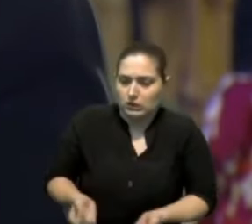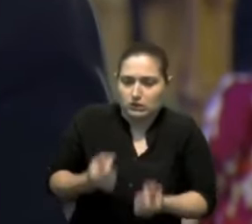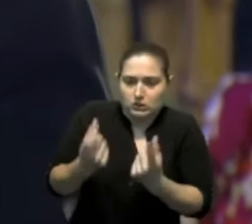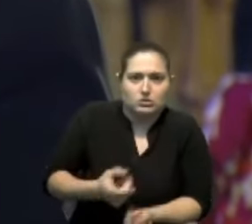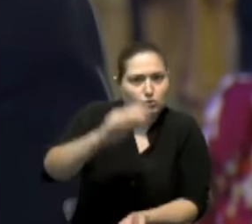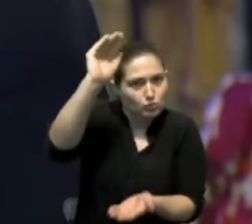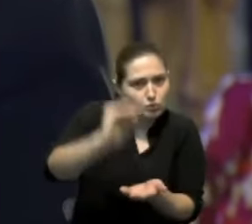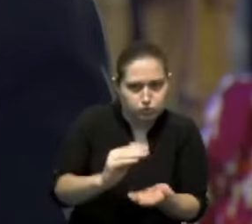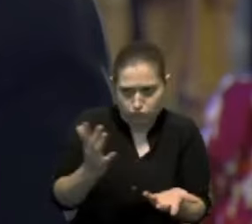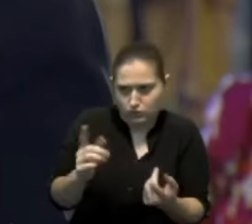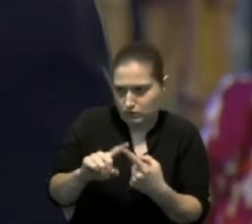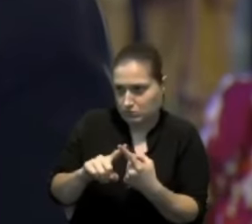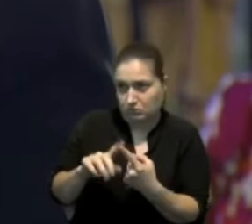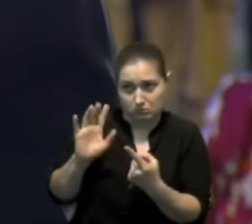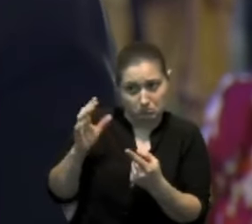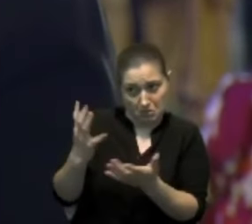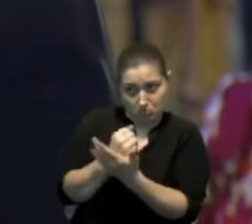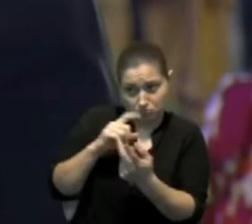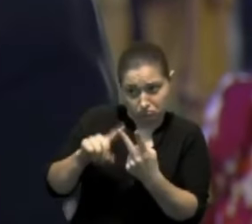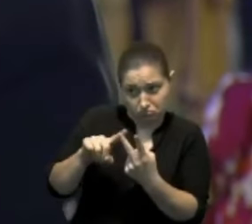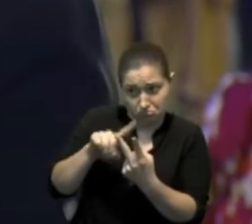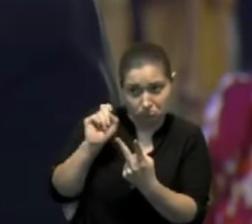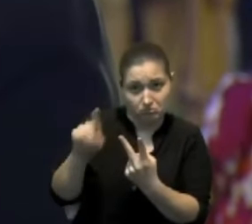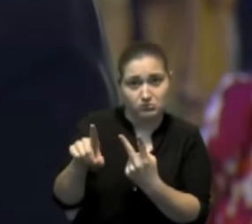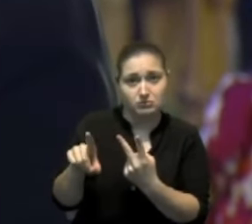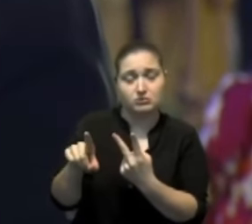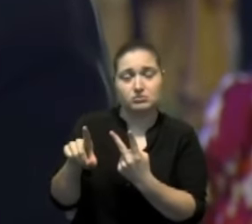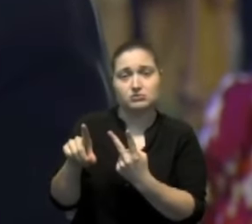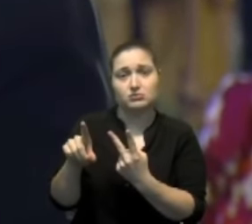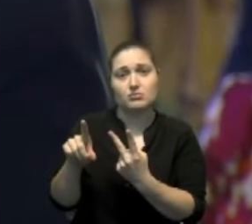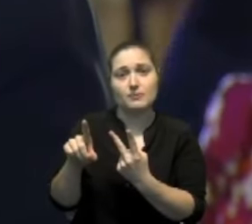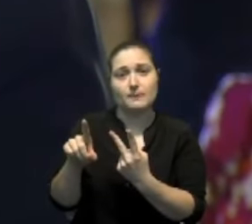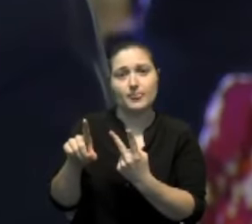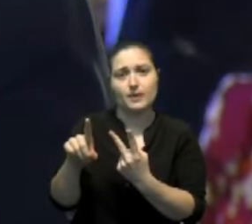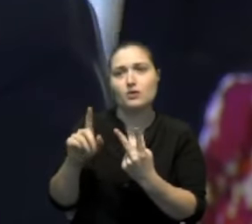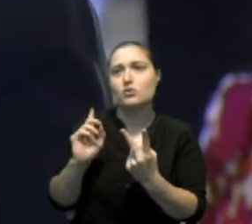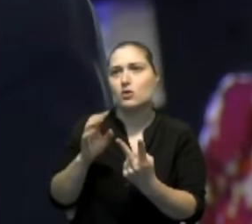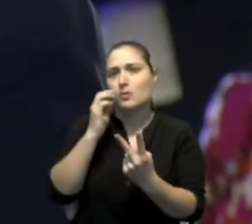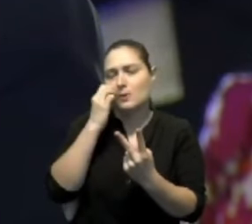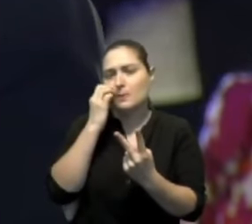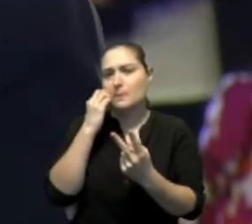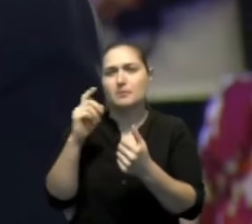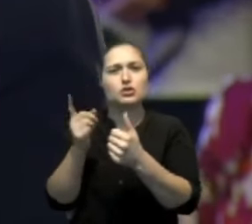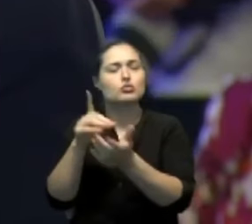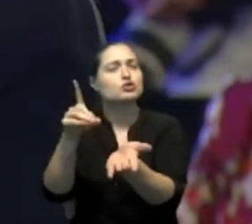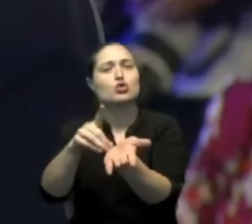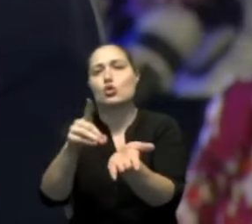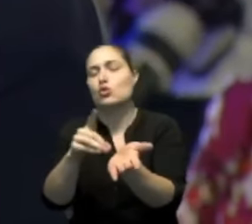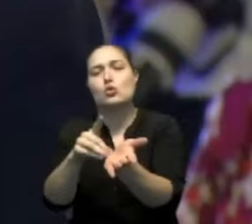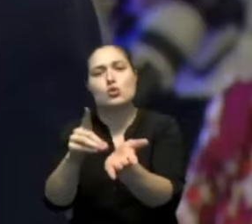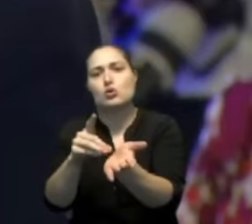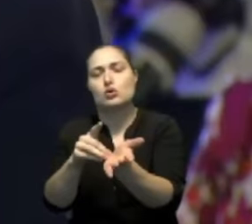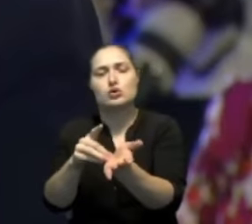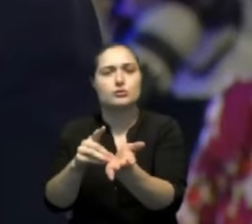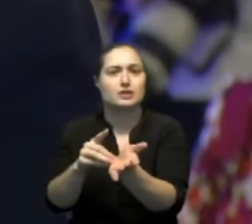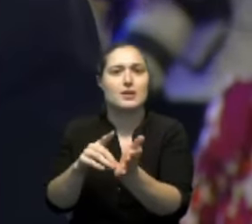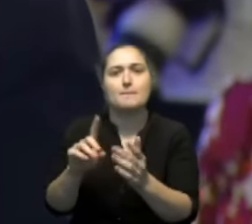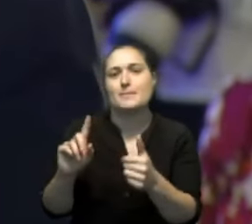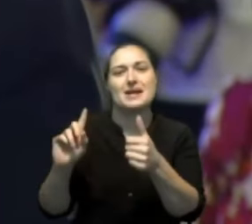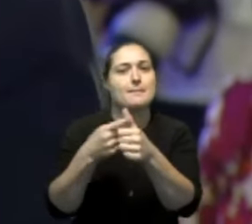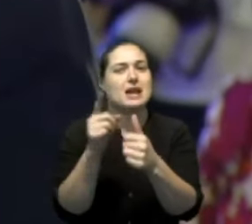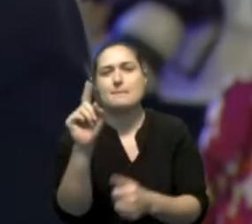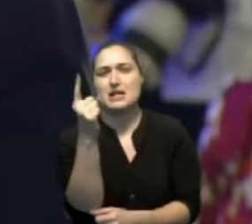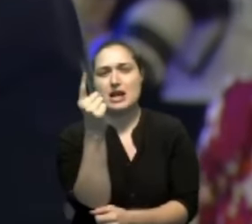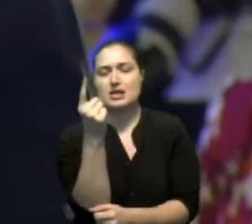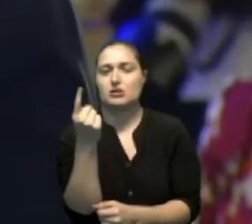quisiera hacer una segunda pregunta que tiene que ver con la atención primaria ese nivel donde se resuelve el 70 por de